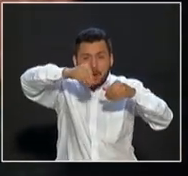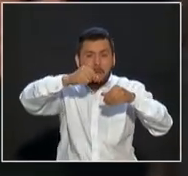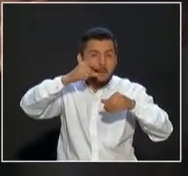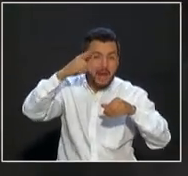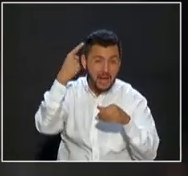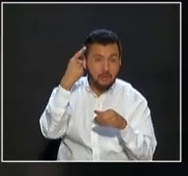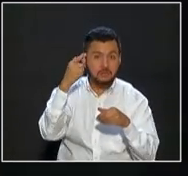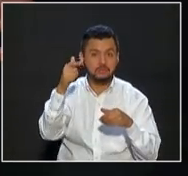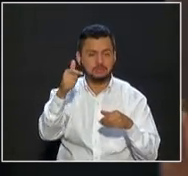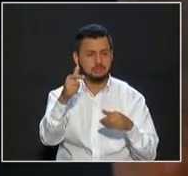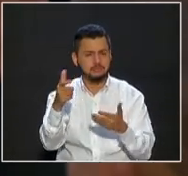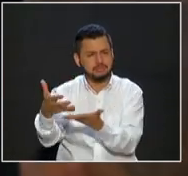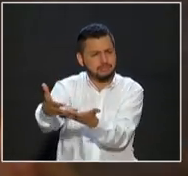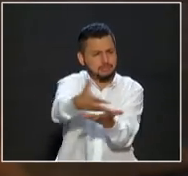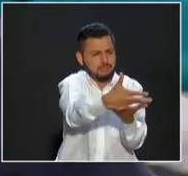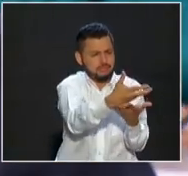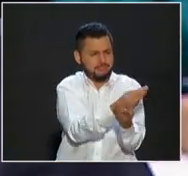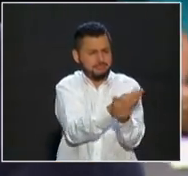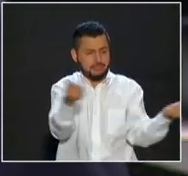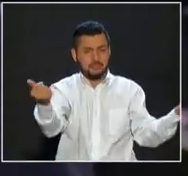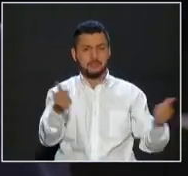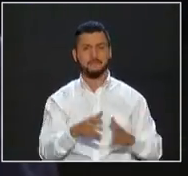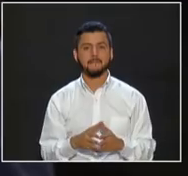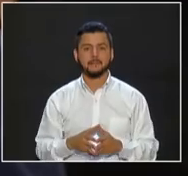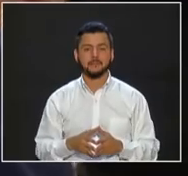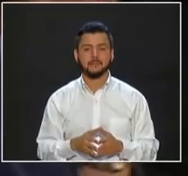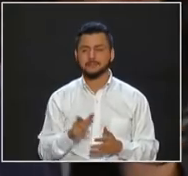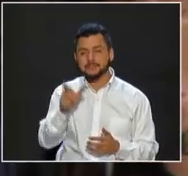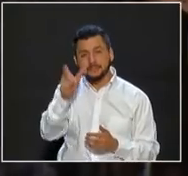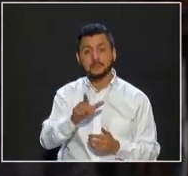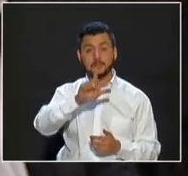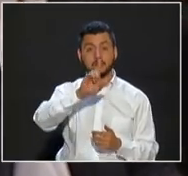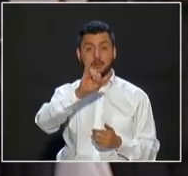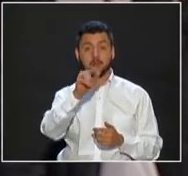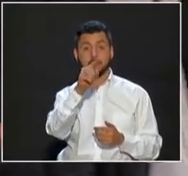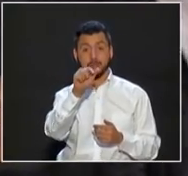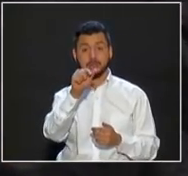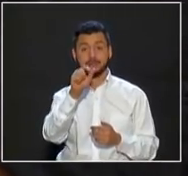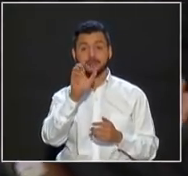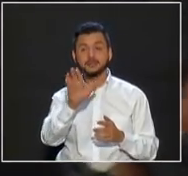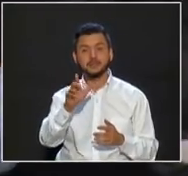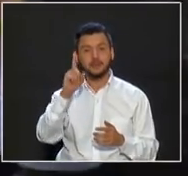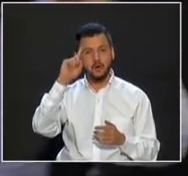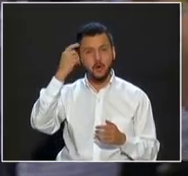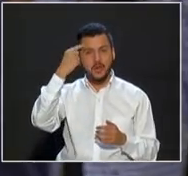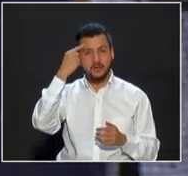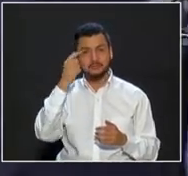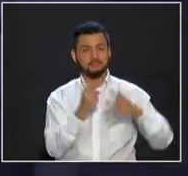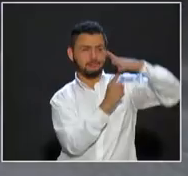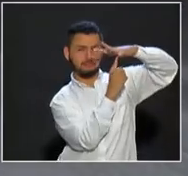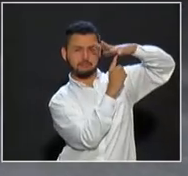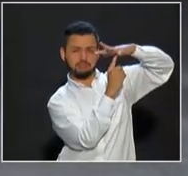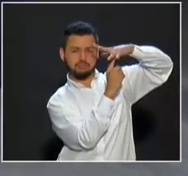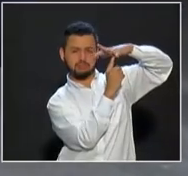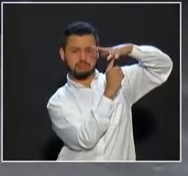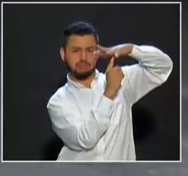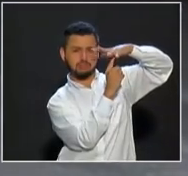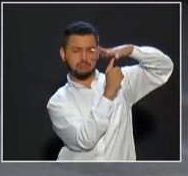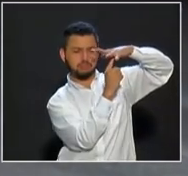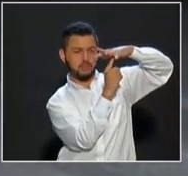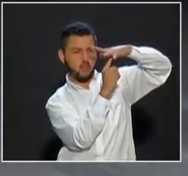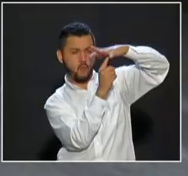que hizo el gobernador cuáles esfuerzos dijo que iba a rociar con glifosato con un helicóptero imposible que las aspas